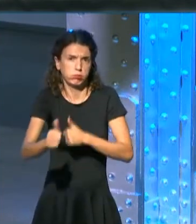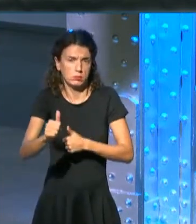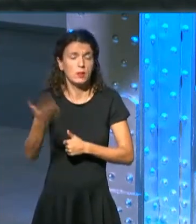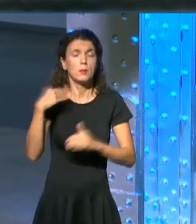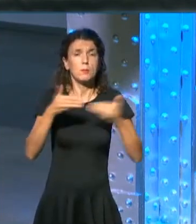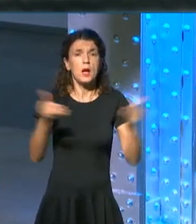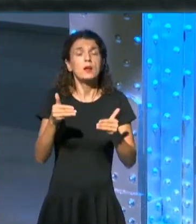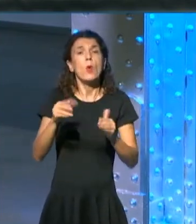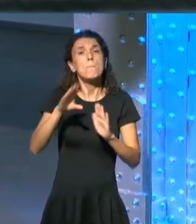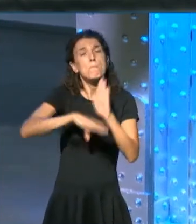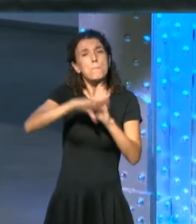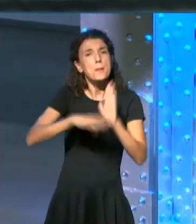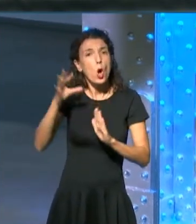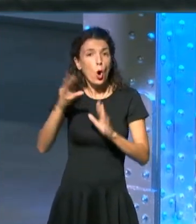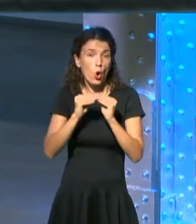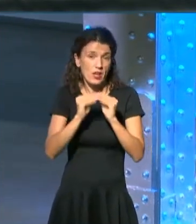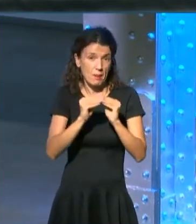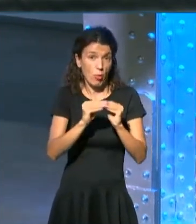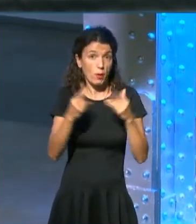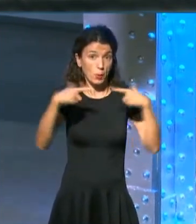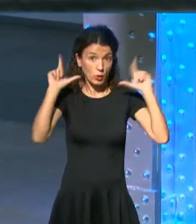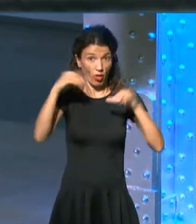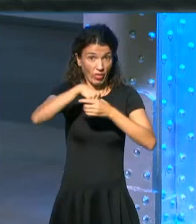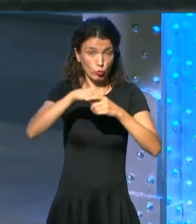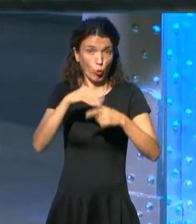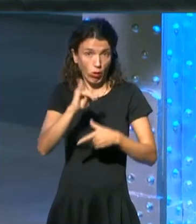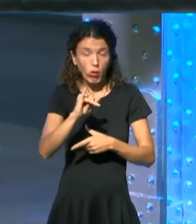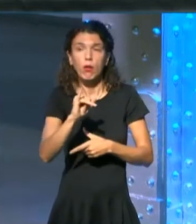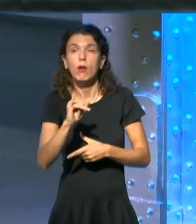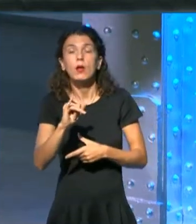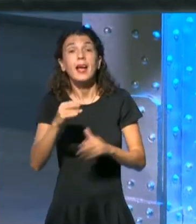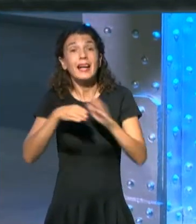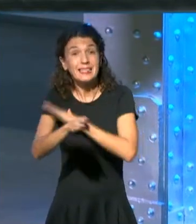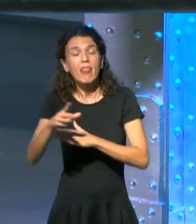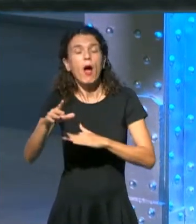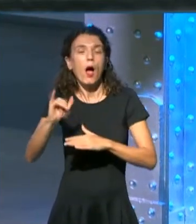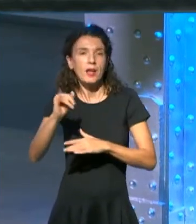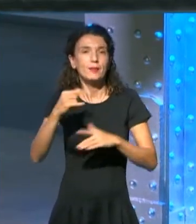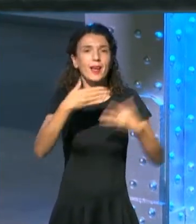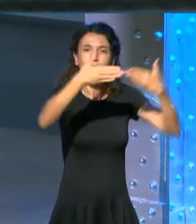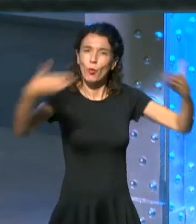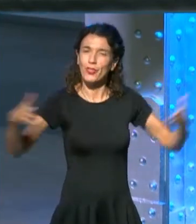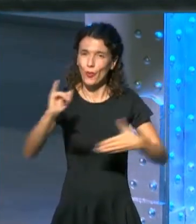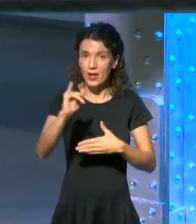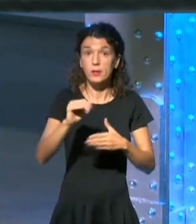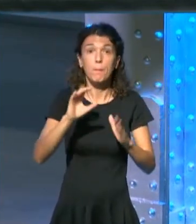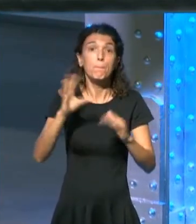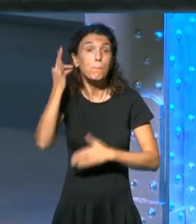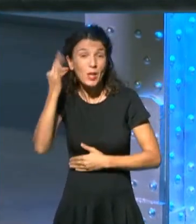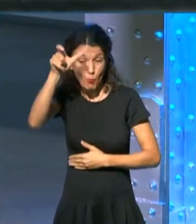eran programadoras las que tenían el protagonismo de este mundo, y además justo a la entrada hay una fantástica exposición sobre una pionera del